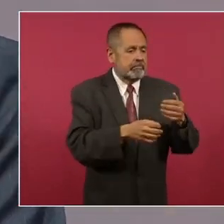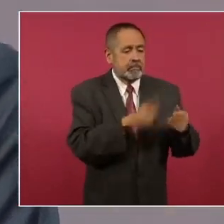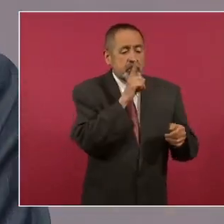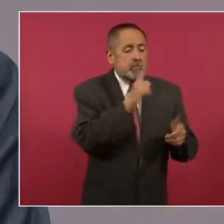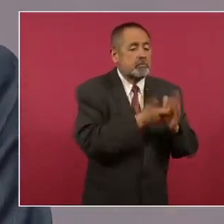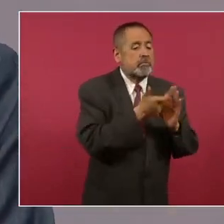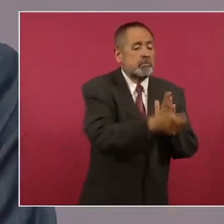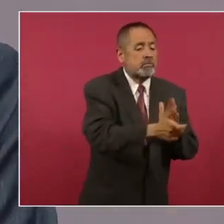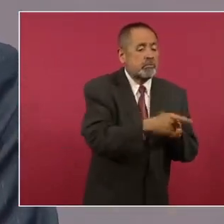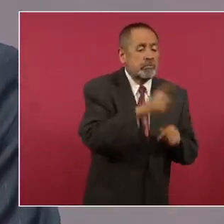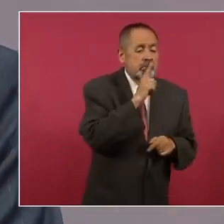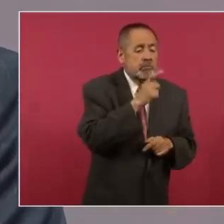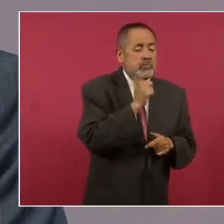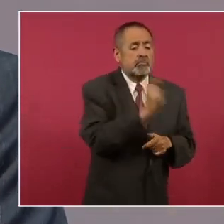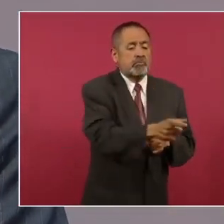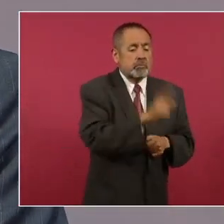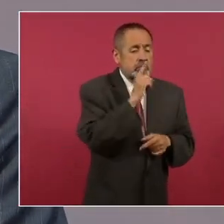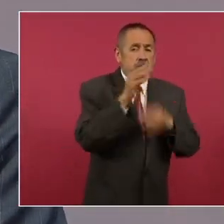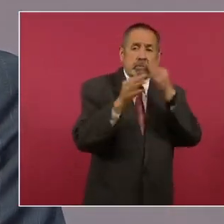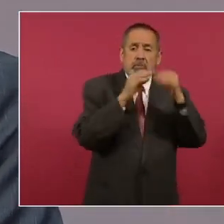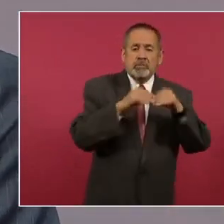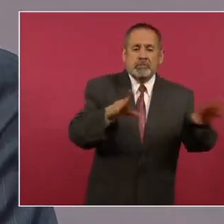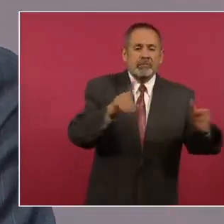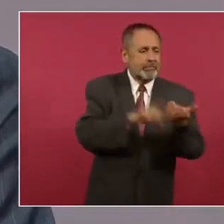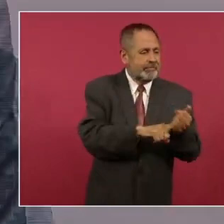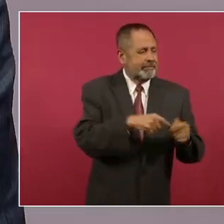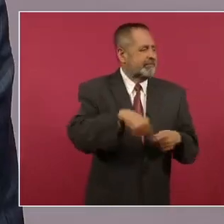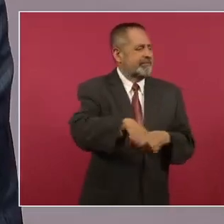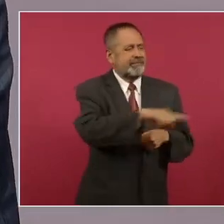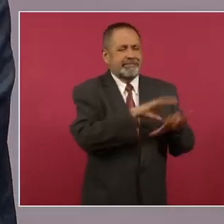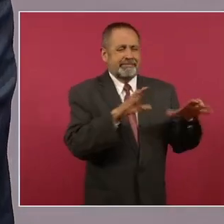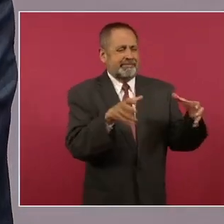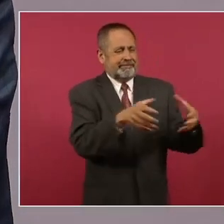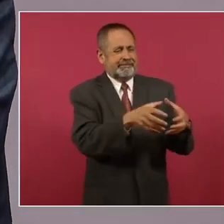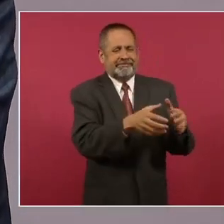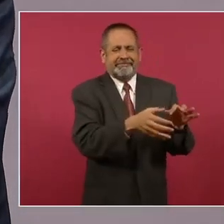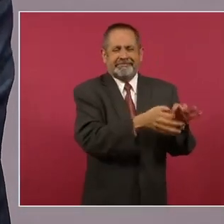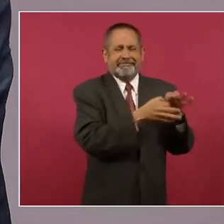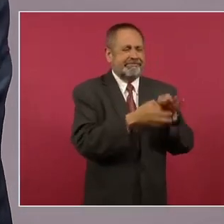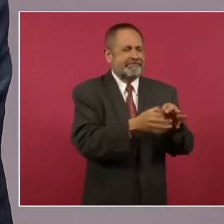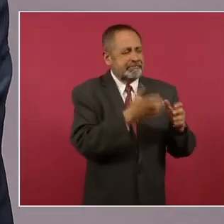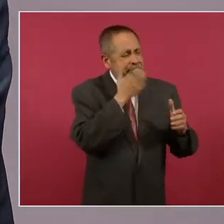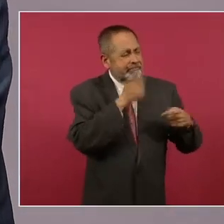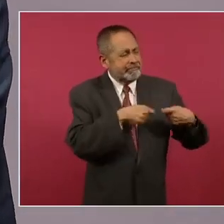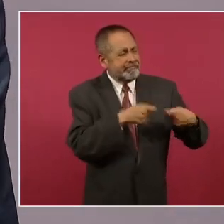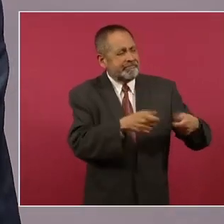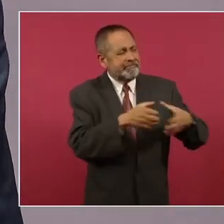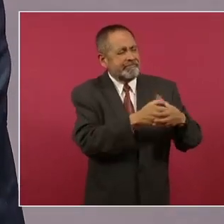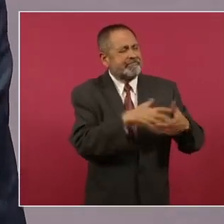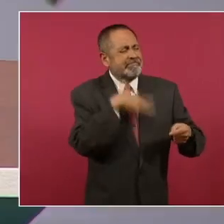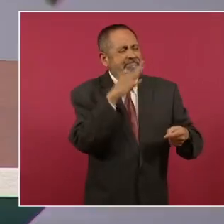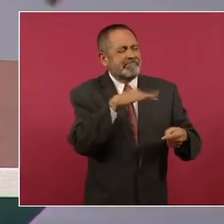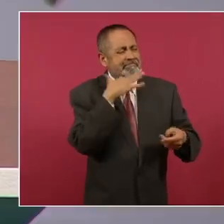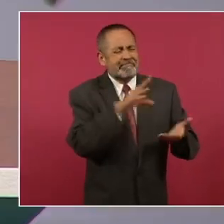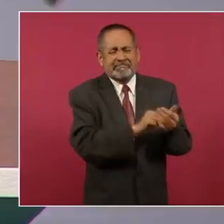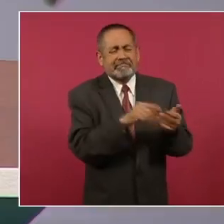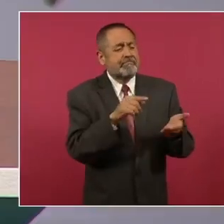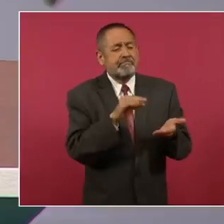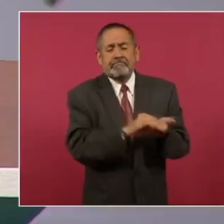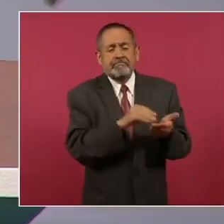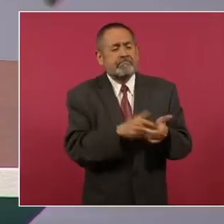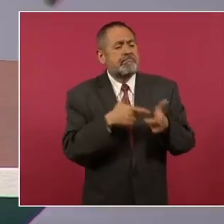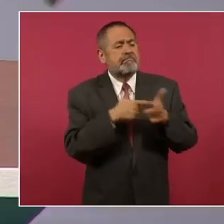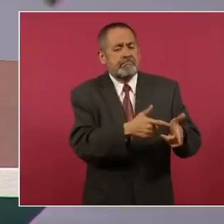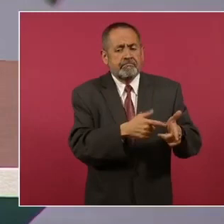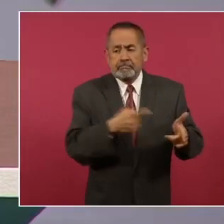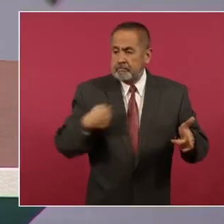vendidos, alquilados o en manos de los miembros del bloque conservador y corrupto. Pero